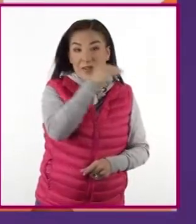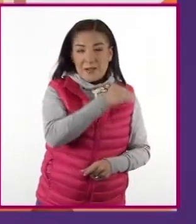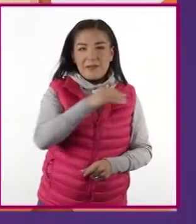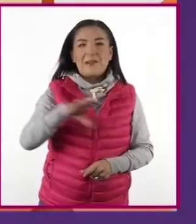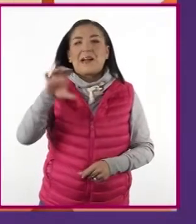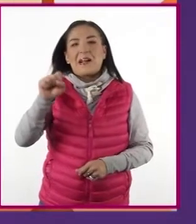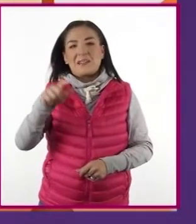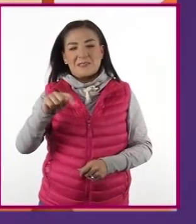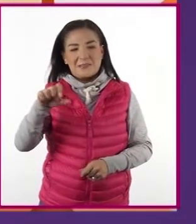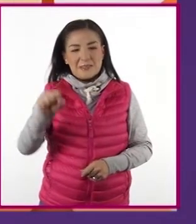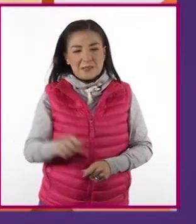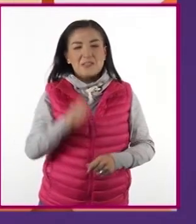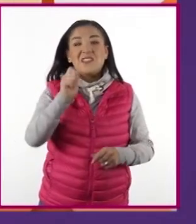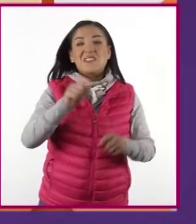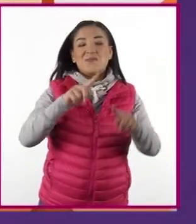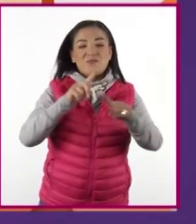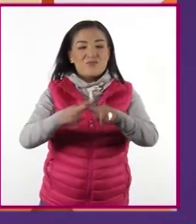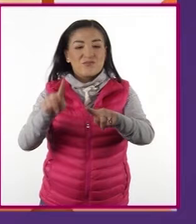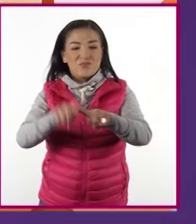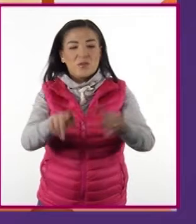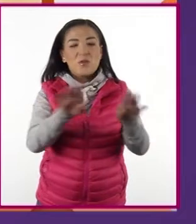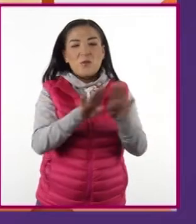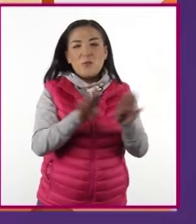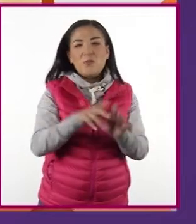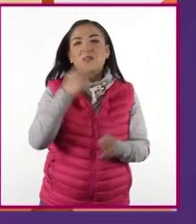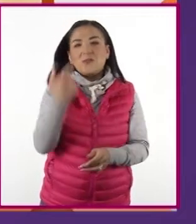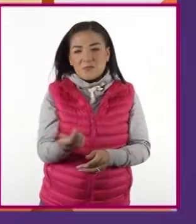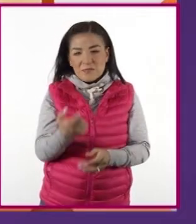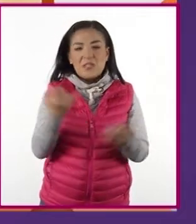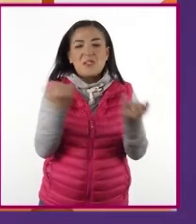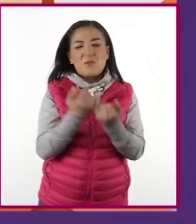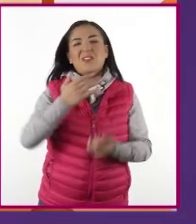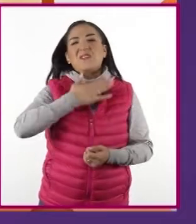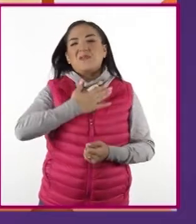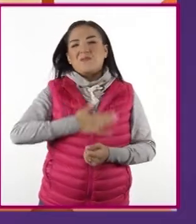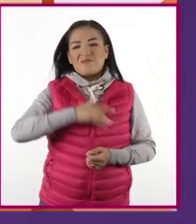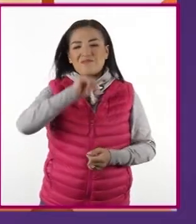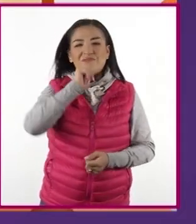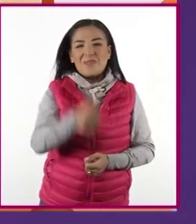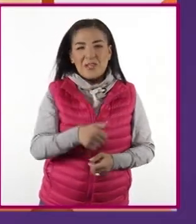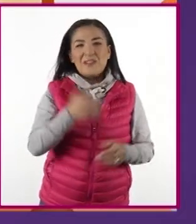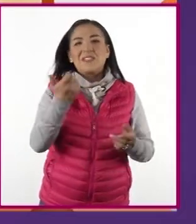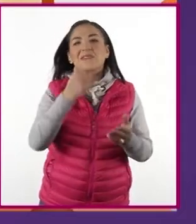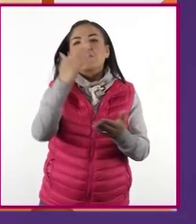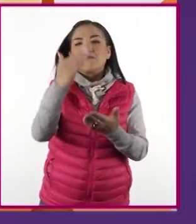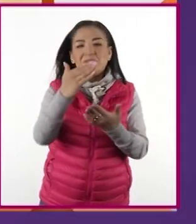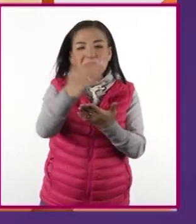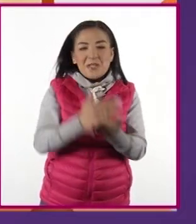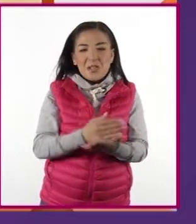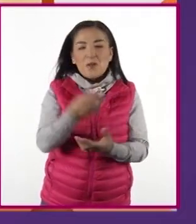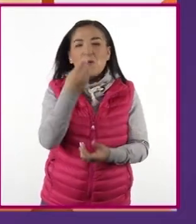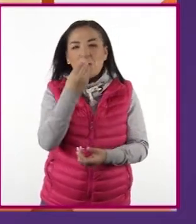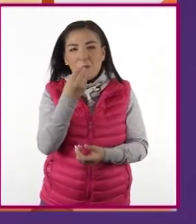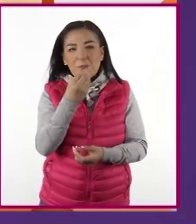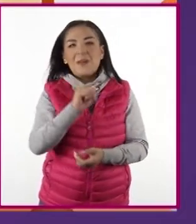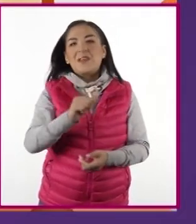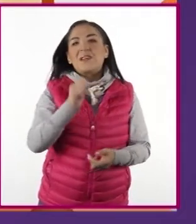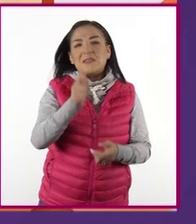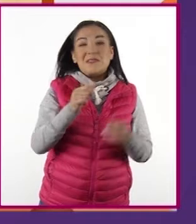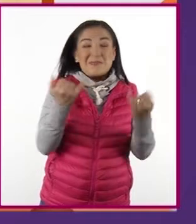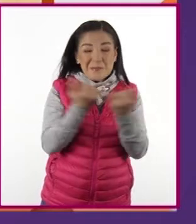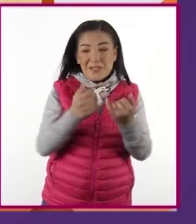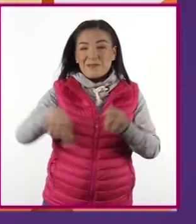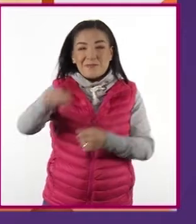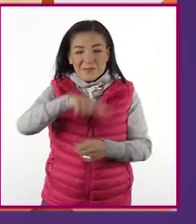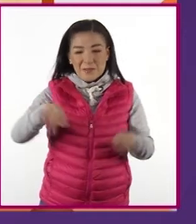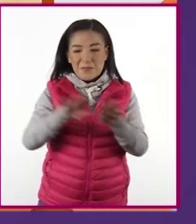Las diferencias sociales y económicas, así como la injusticia y la escasez de alimentos, fueron las causas más frecuentes de